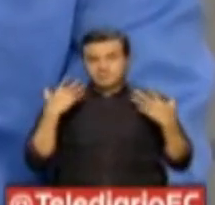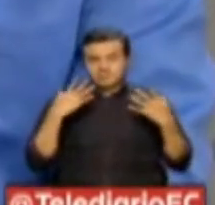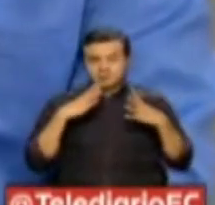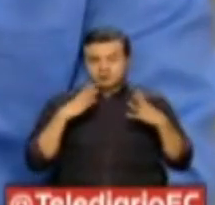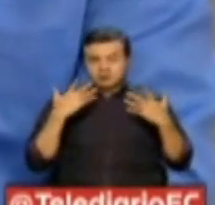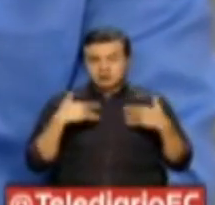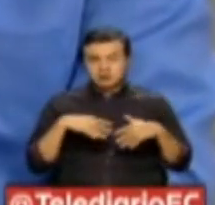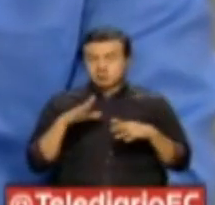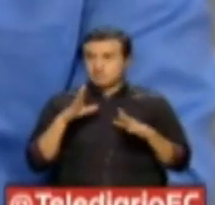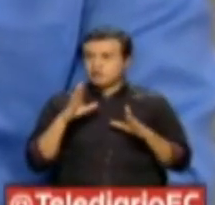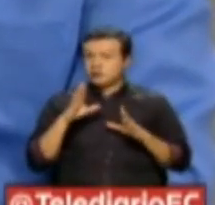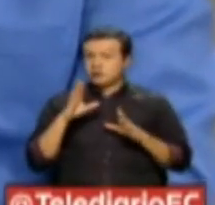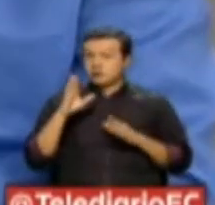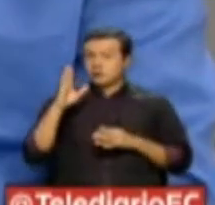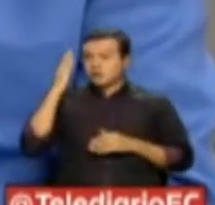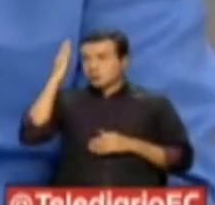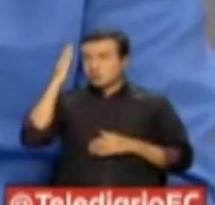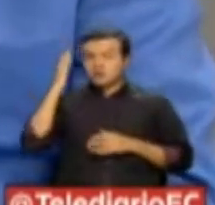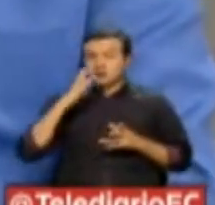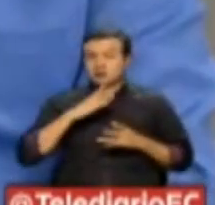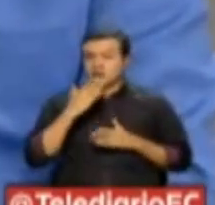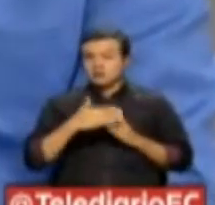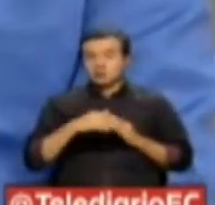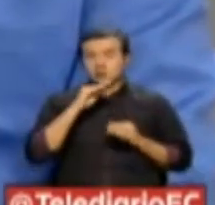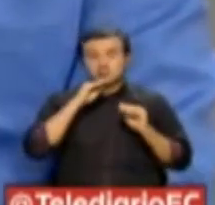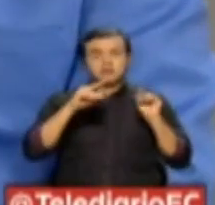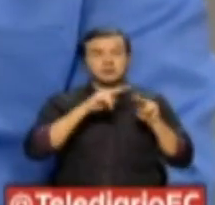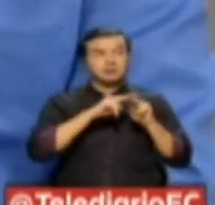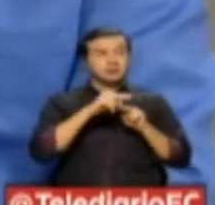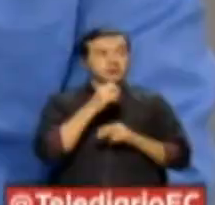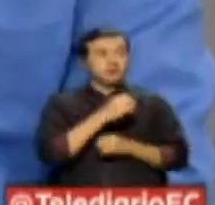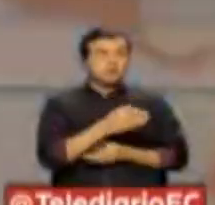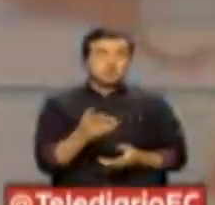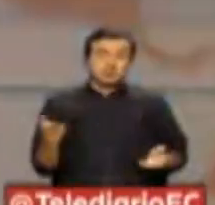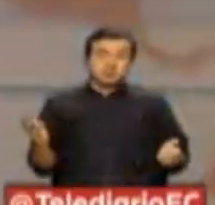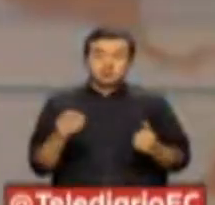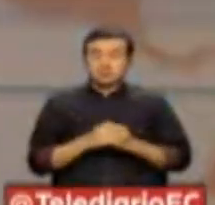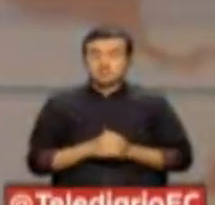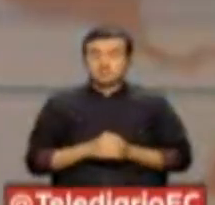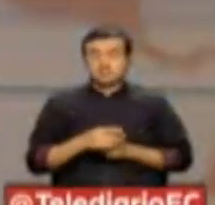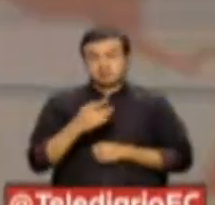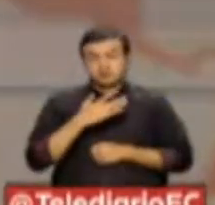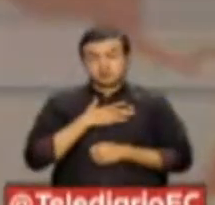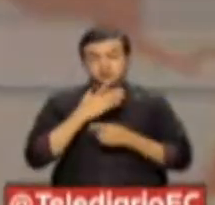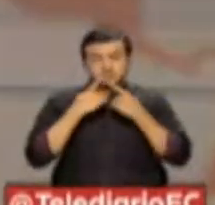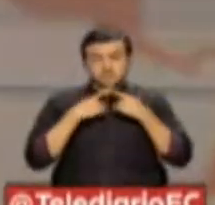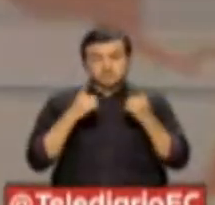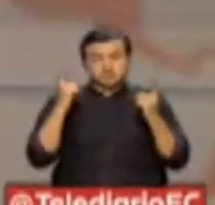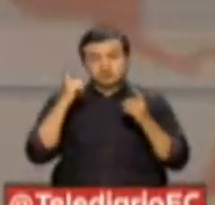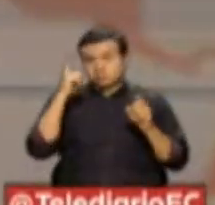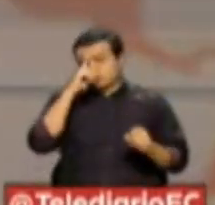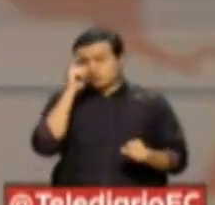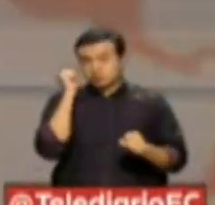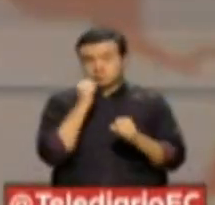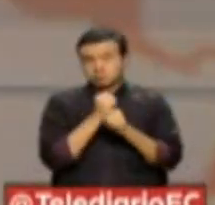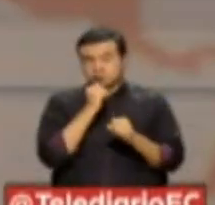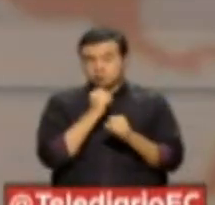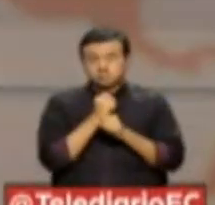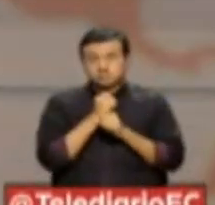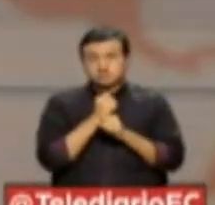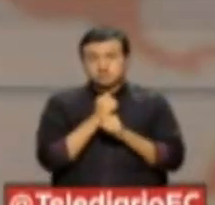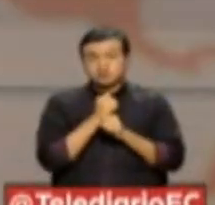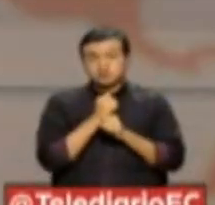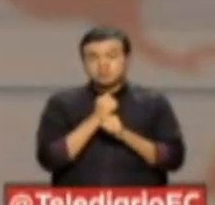vacaciones del señor alcalde que hay que decirle a los taxistas lo que yo les he dicho que hay que trabajar en términos